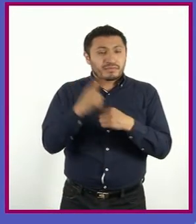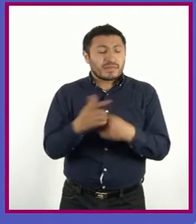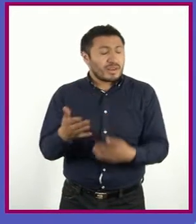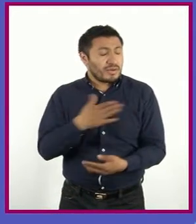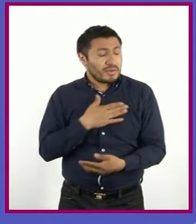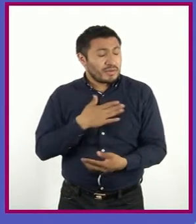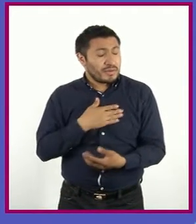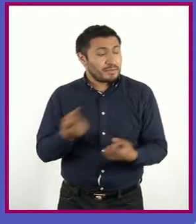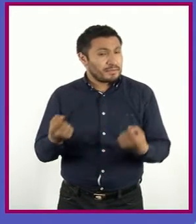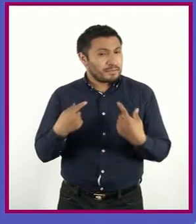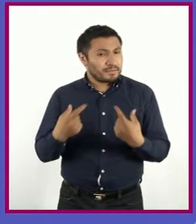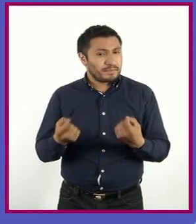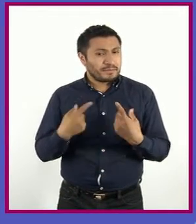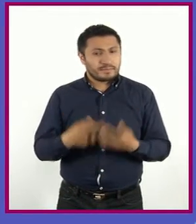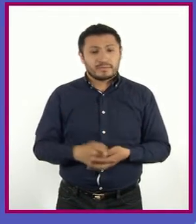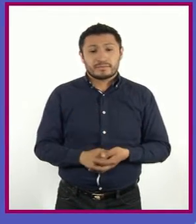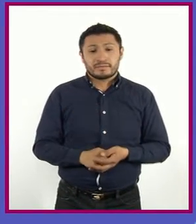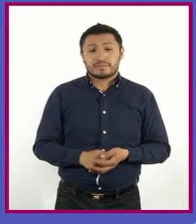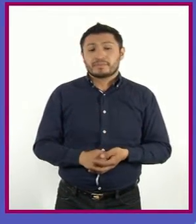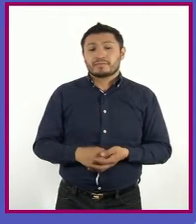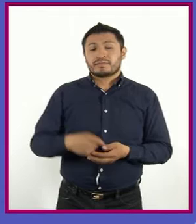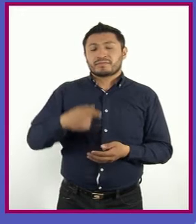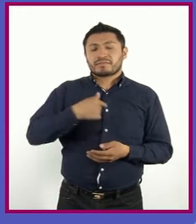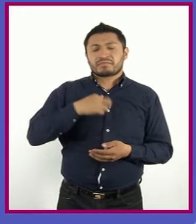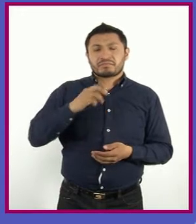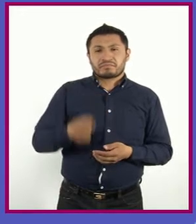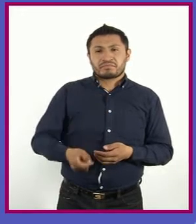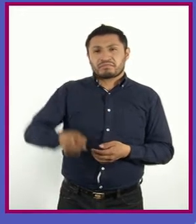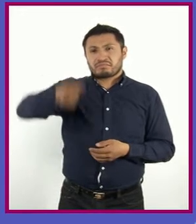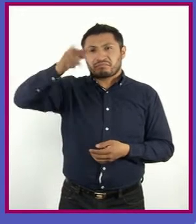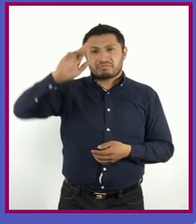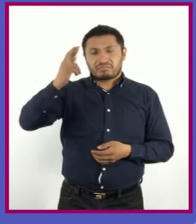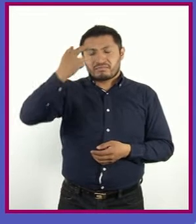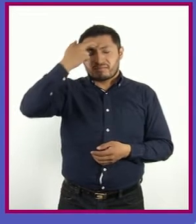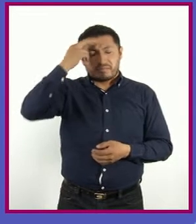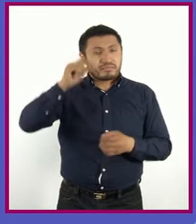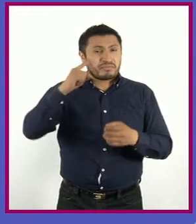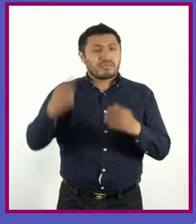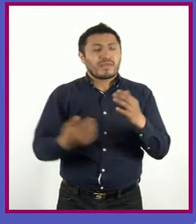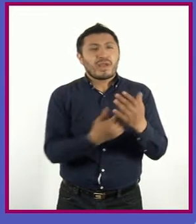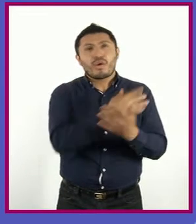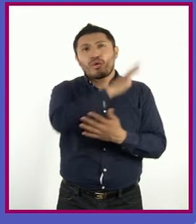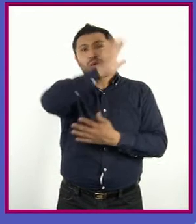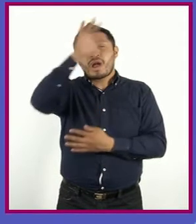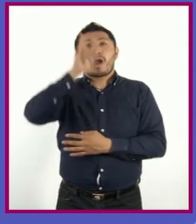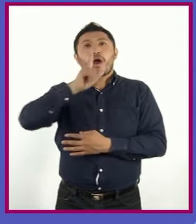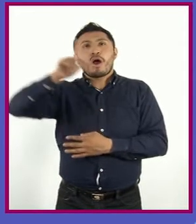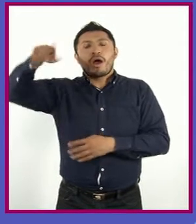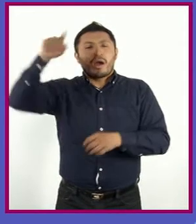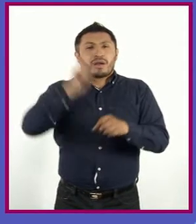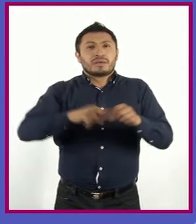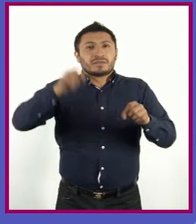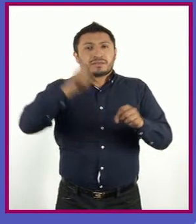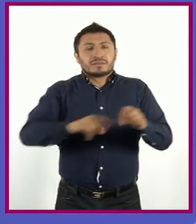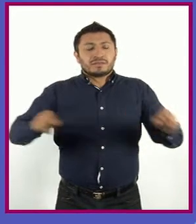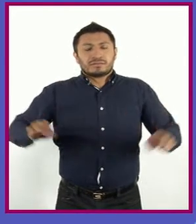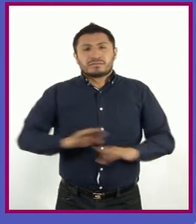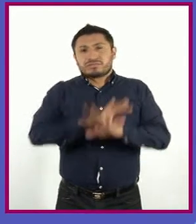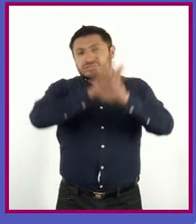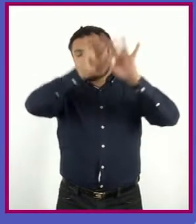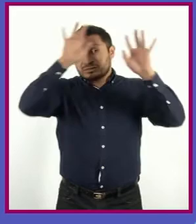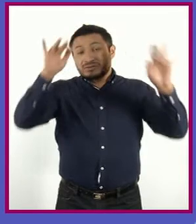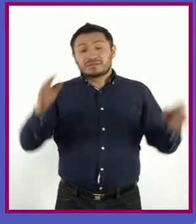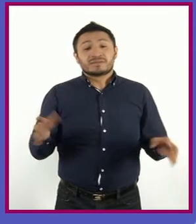de mí mismo. Mi primer recuerdo es el de un amanecer. su luz y su color y el dorado y rojo de